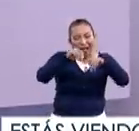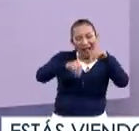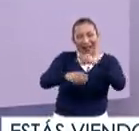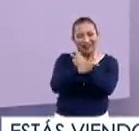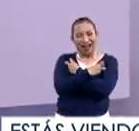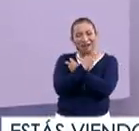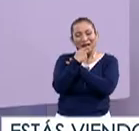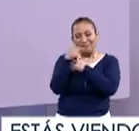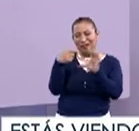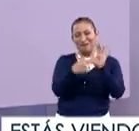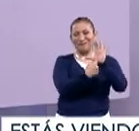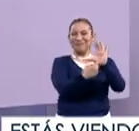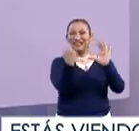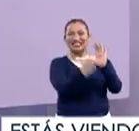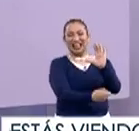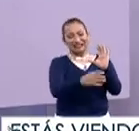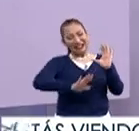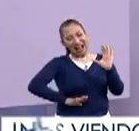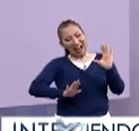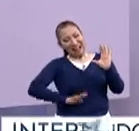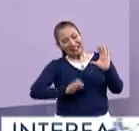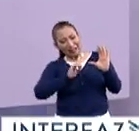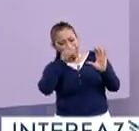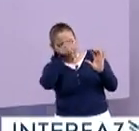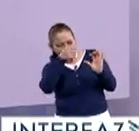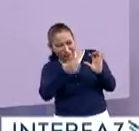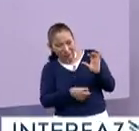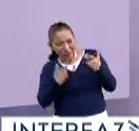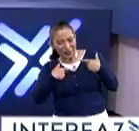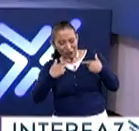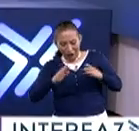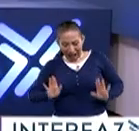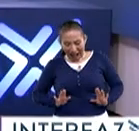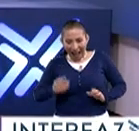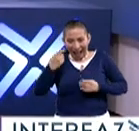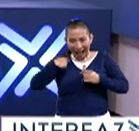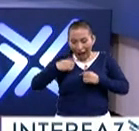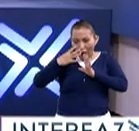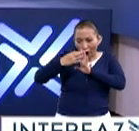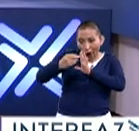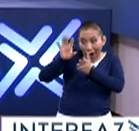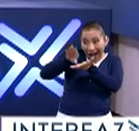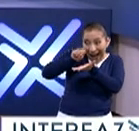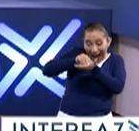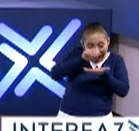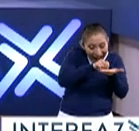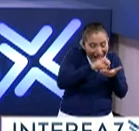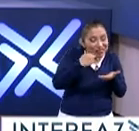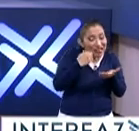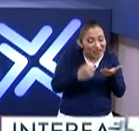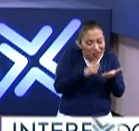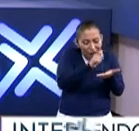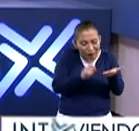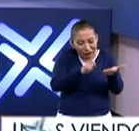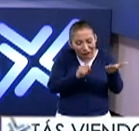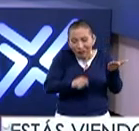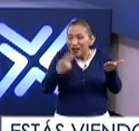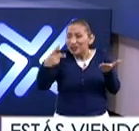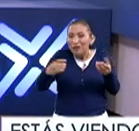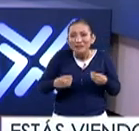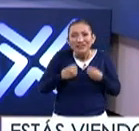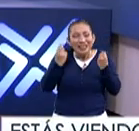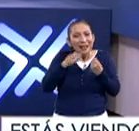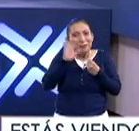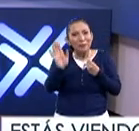donde hablamos de las características específicas de una persona, sus defectos, y así festejamos su vida y